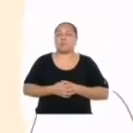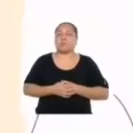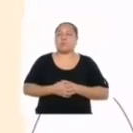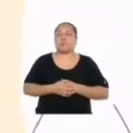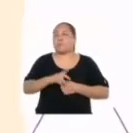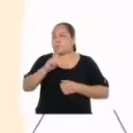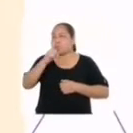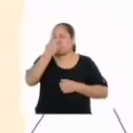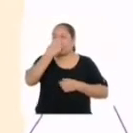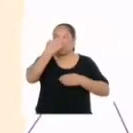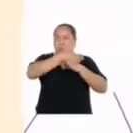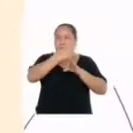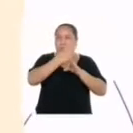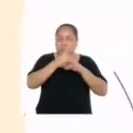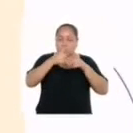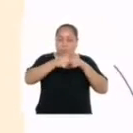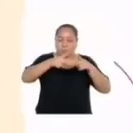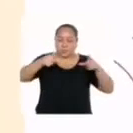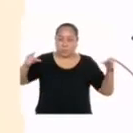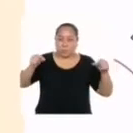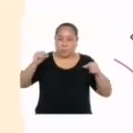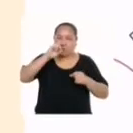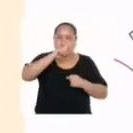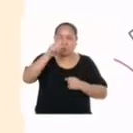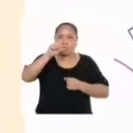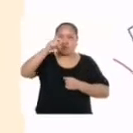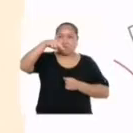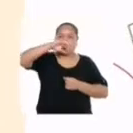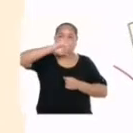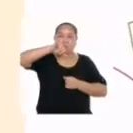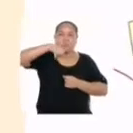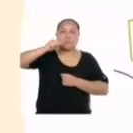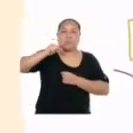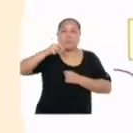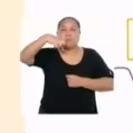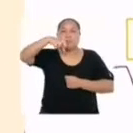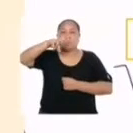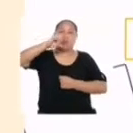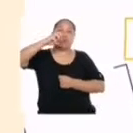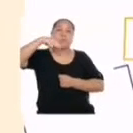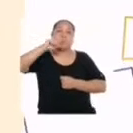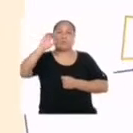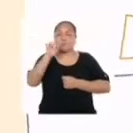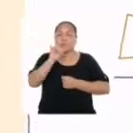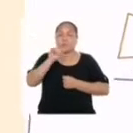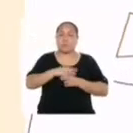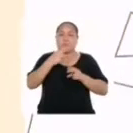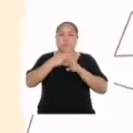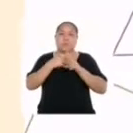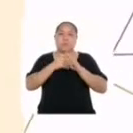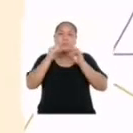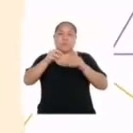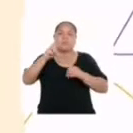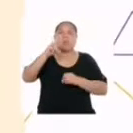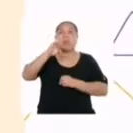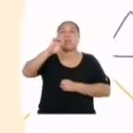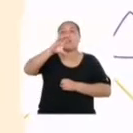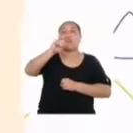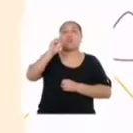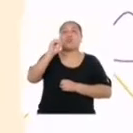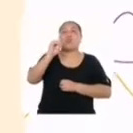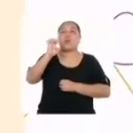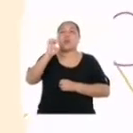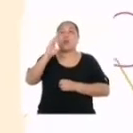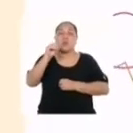La primera forma que toma la zanja de infiltración es la de un prisma rectangular, llamada también rectoedro